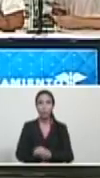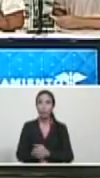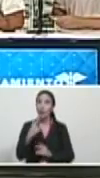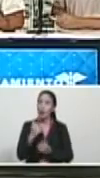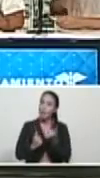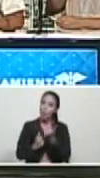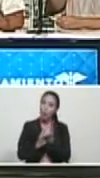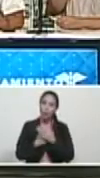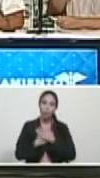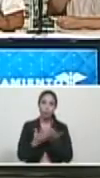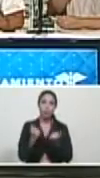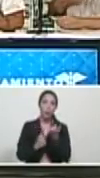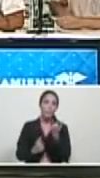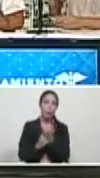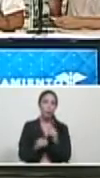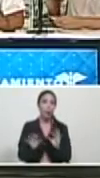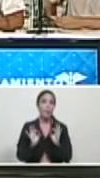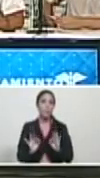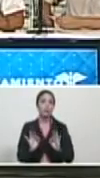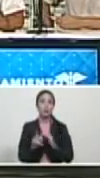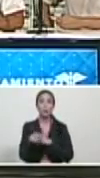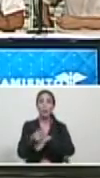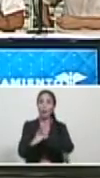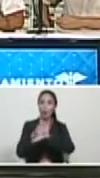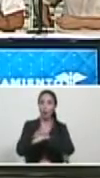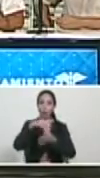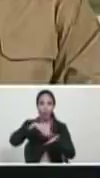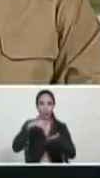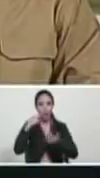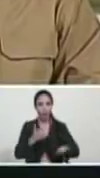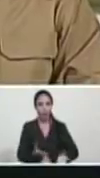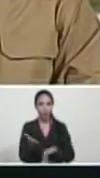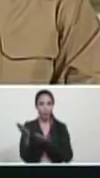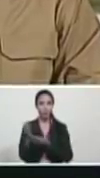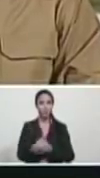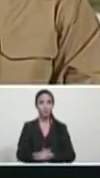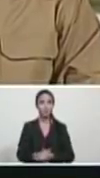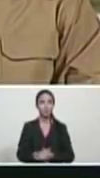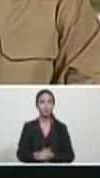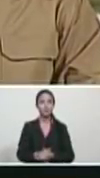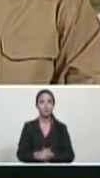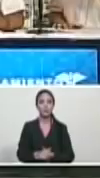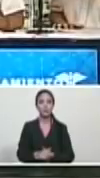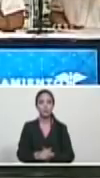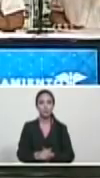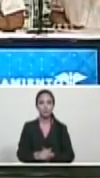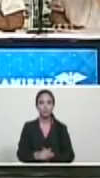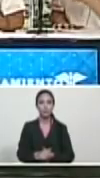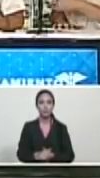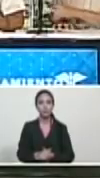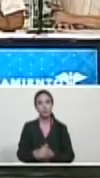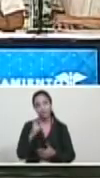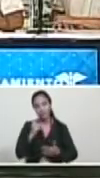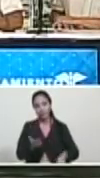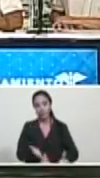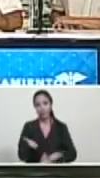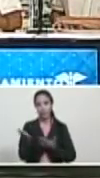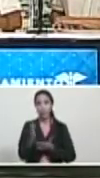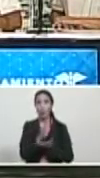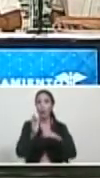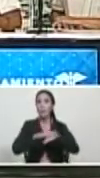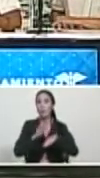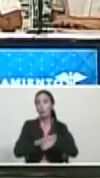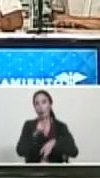colaboración especial al gobernador, compañero Héctor Rodríguez, bueno, porque en Miranda